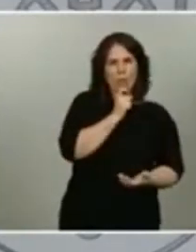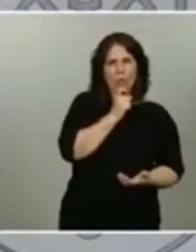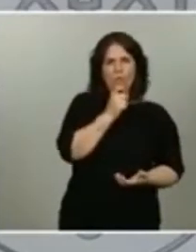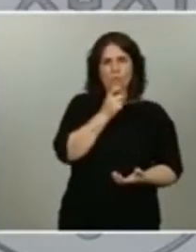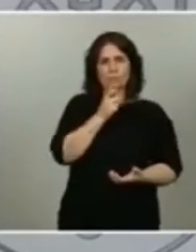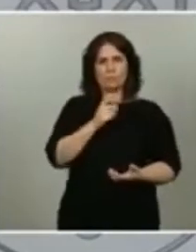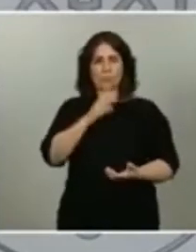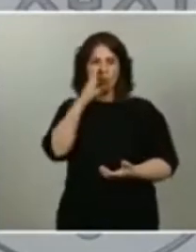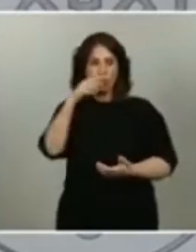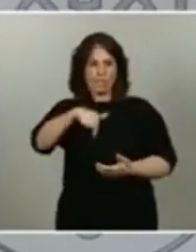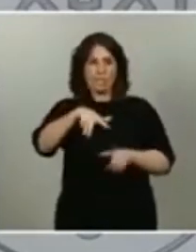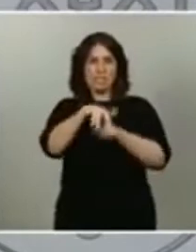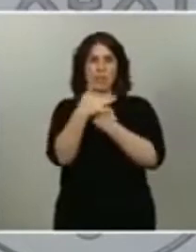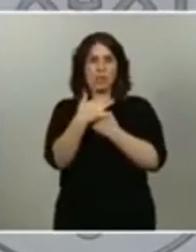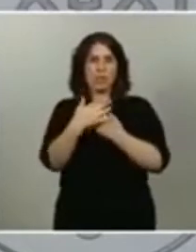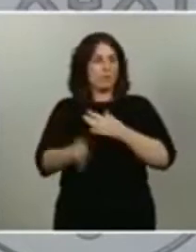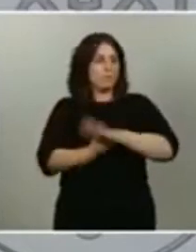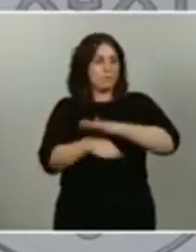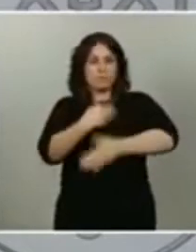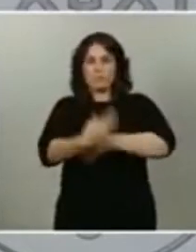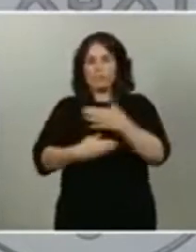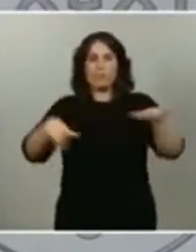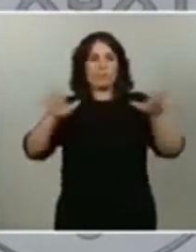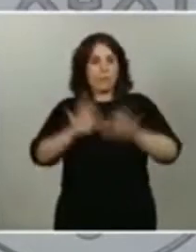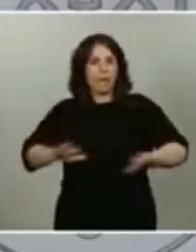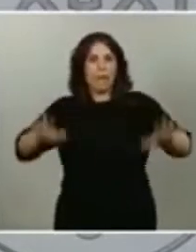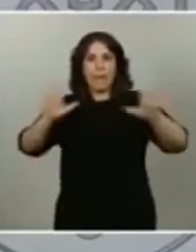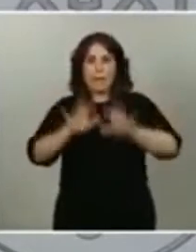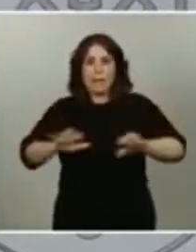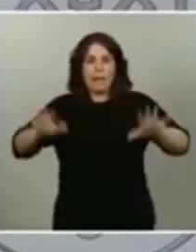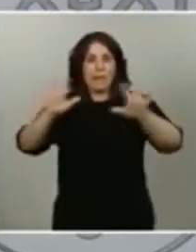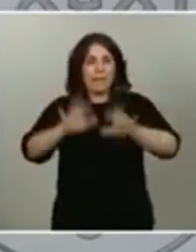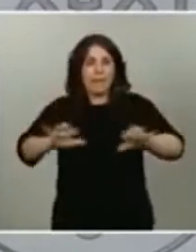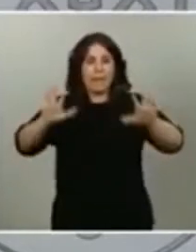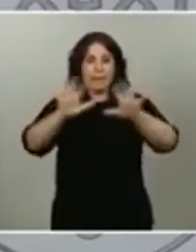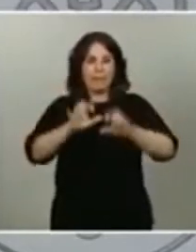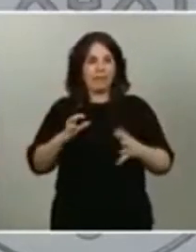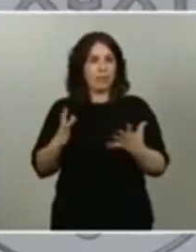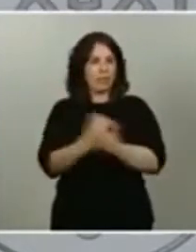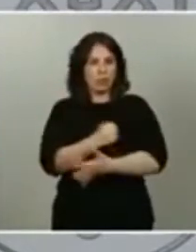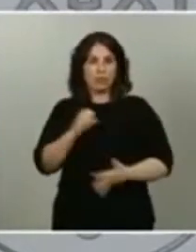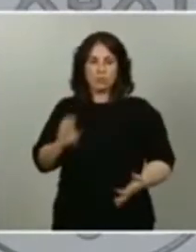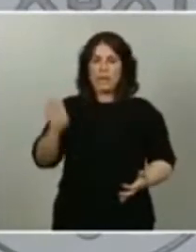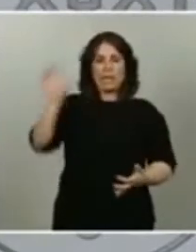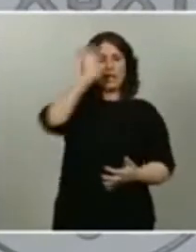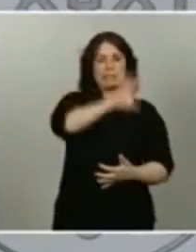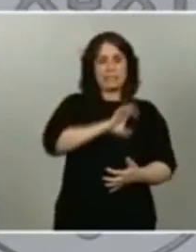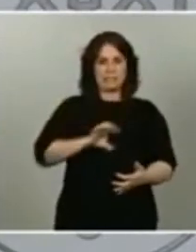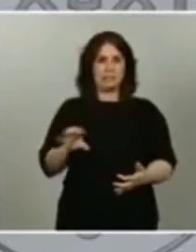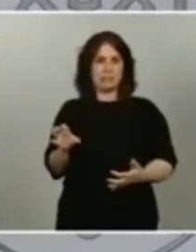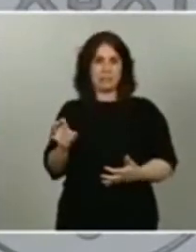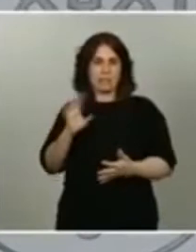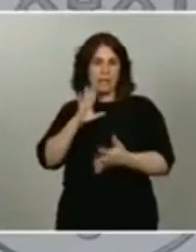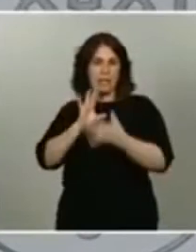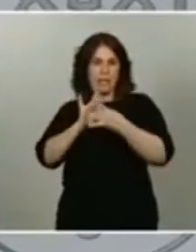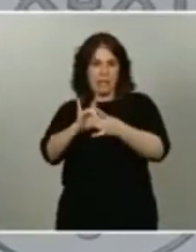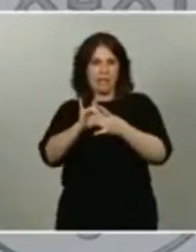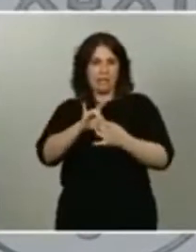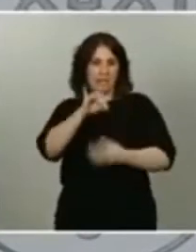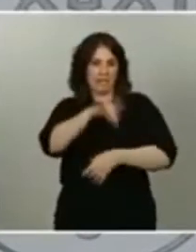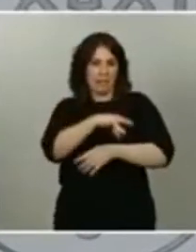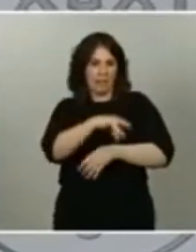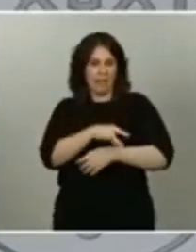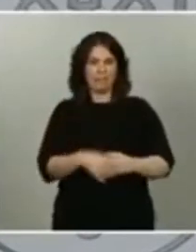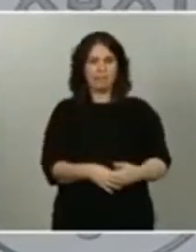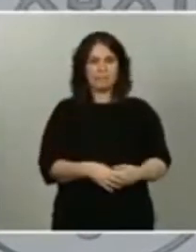sigue siendo un aprendizaje continuo por parte de todos los países que estamos sujetos todos a esta enfermedad. Por eso,